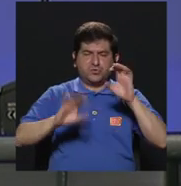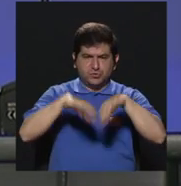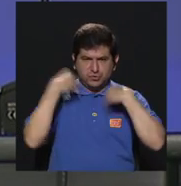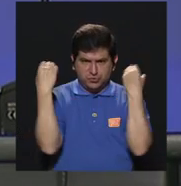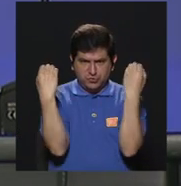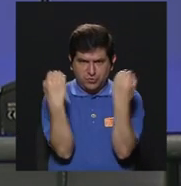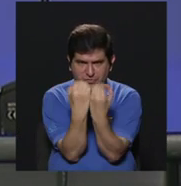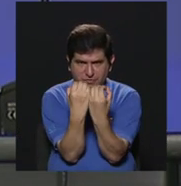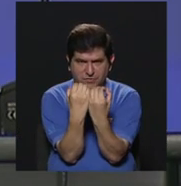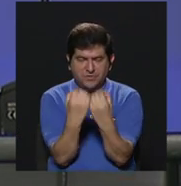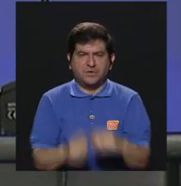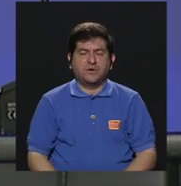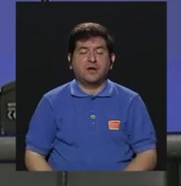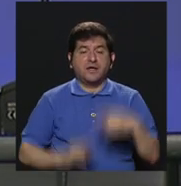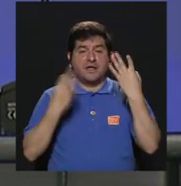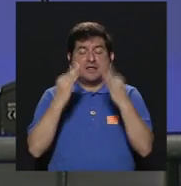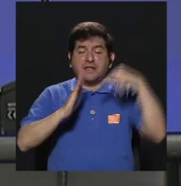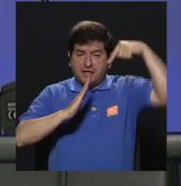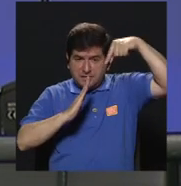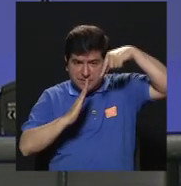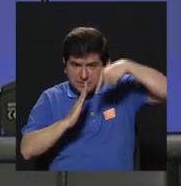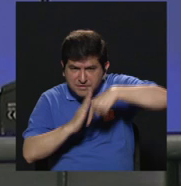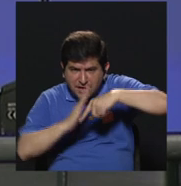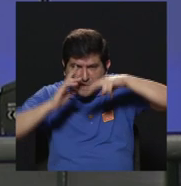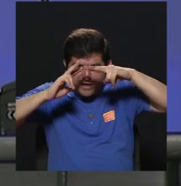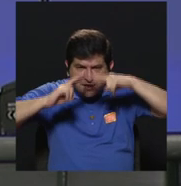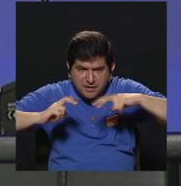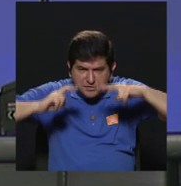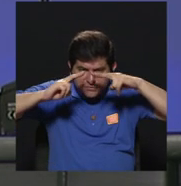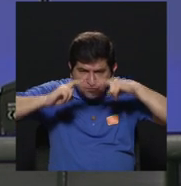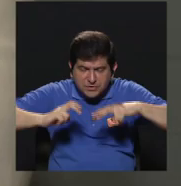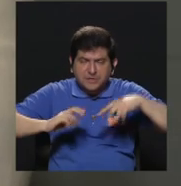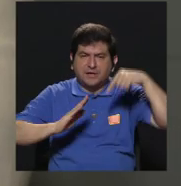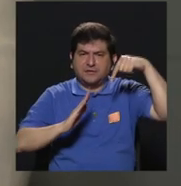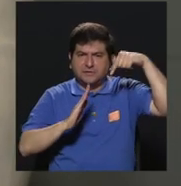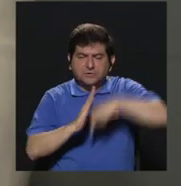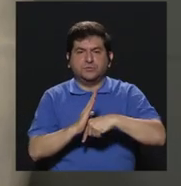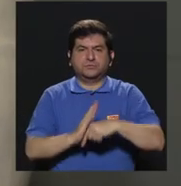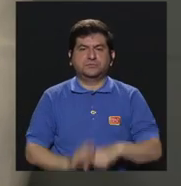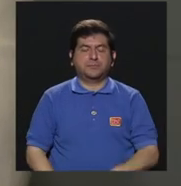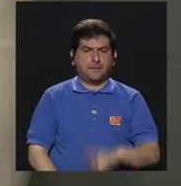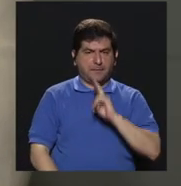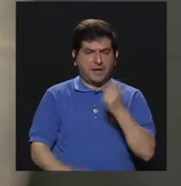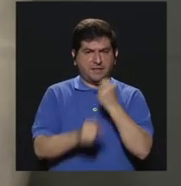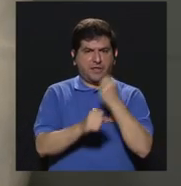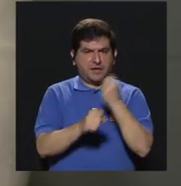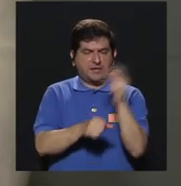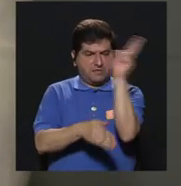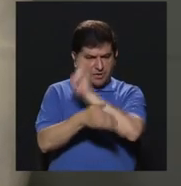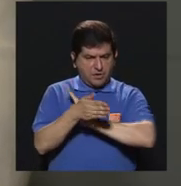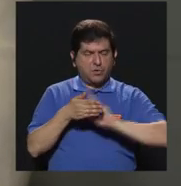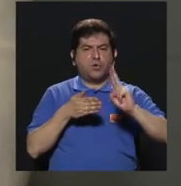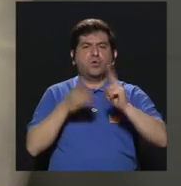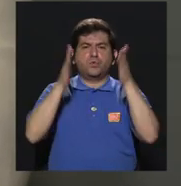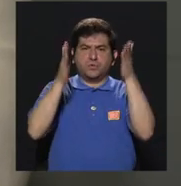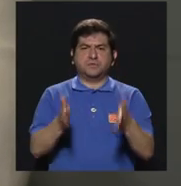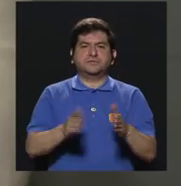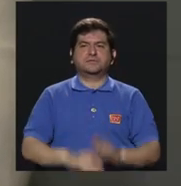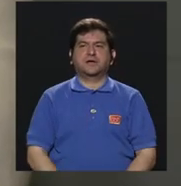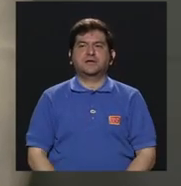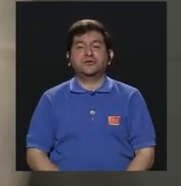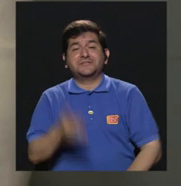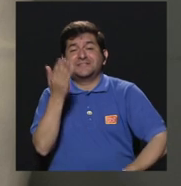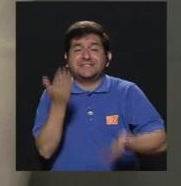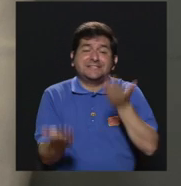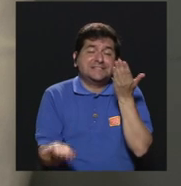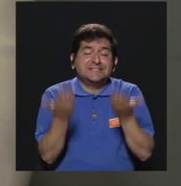organizado y penetra su etiología. Esa es la tarea de los universitarios, la cual quizá